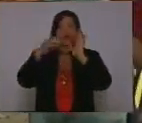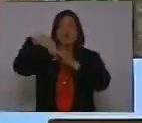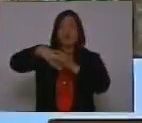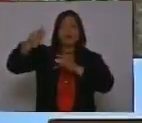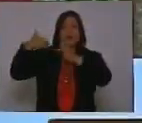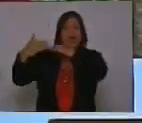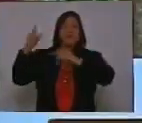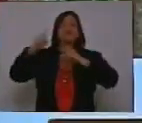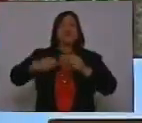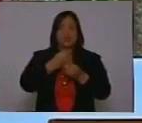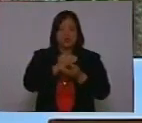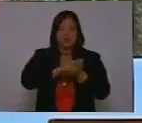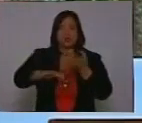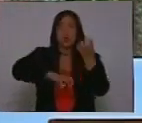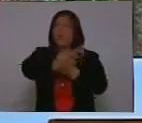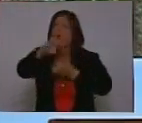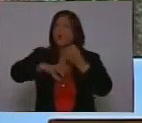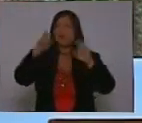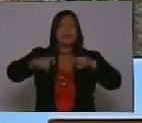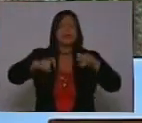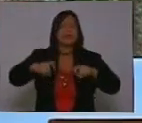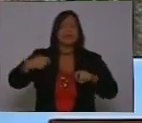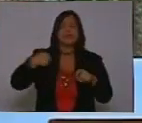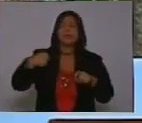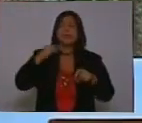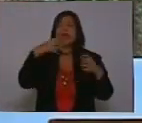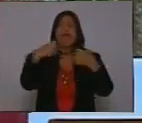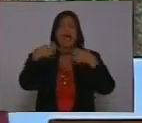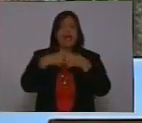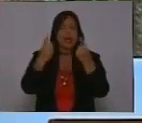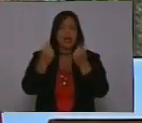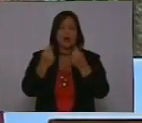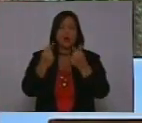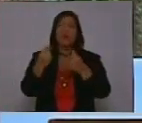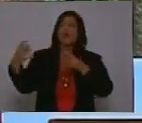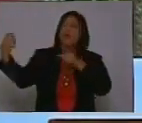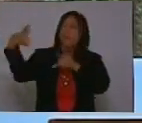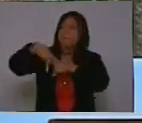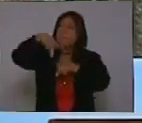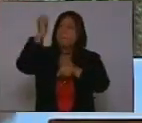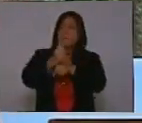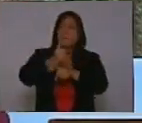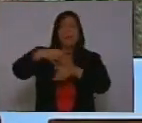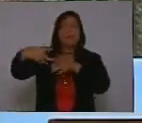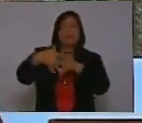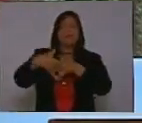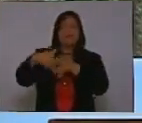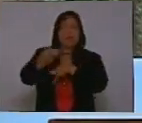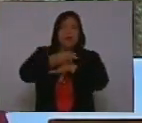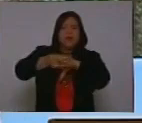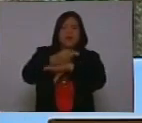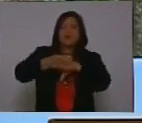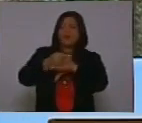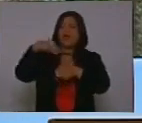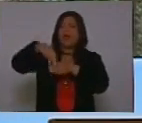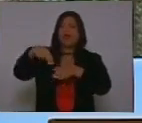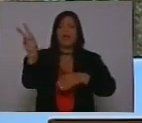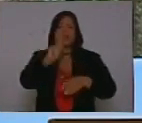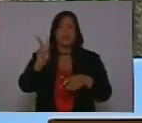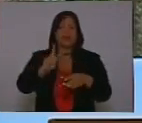darle solución a cada una de las necesidades y a la guerra económica que ha querido implementar la derecha venezolana en este